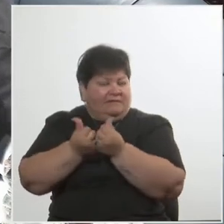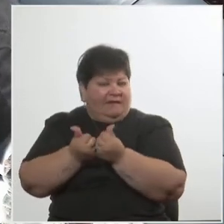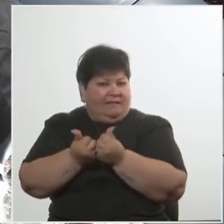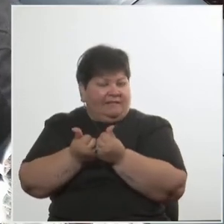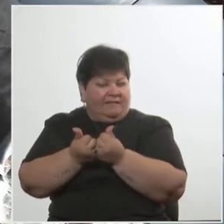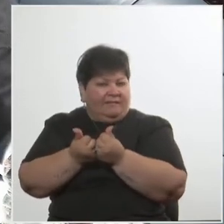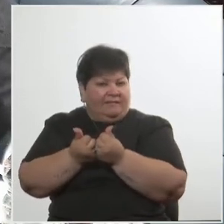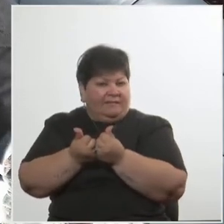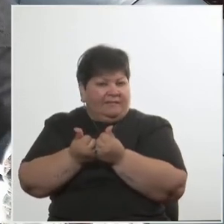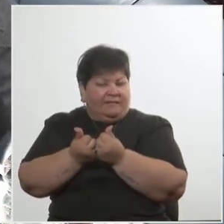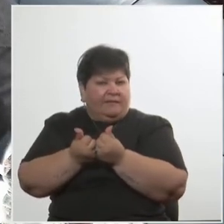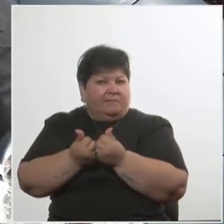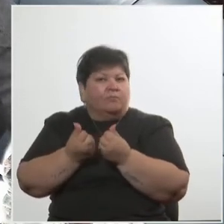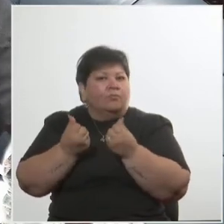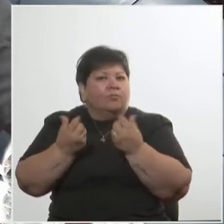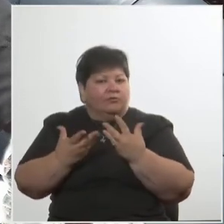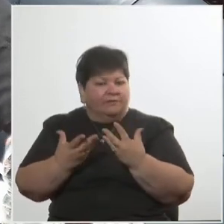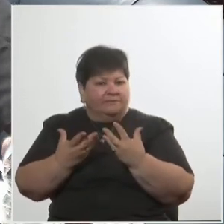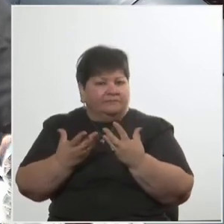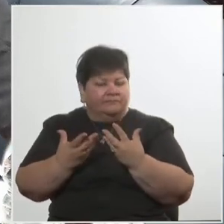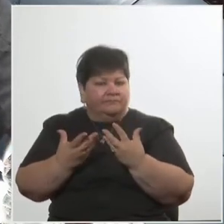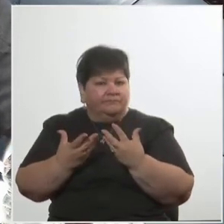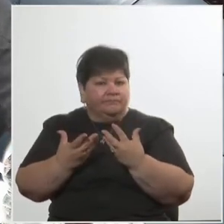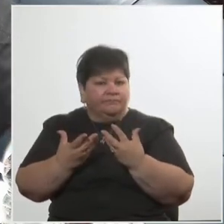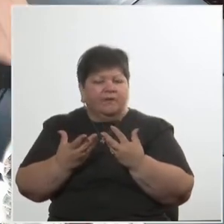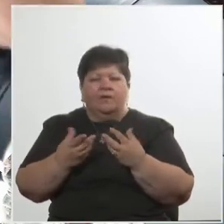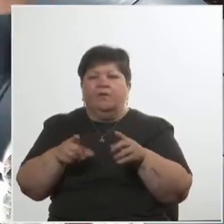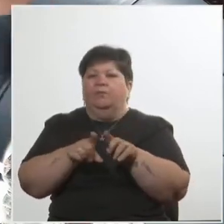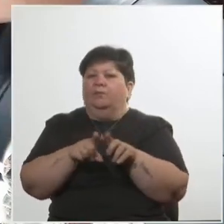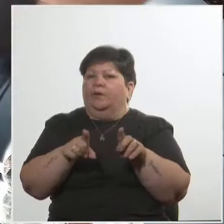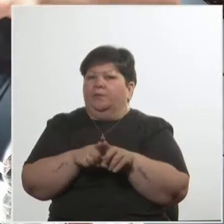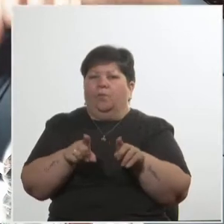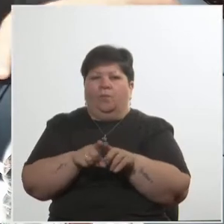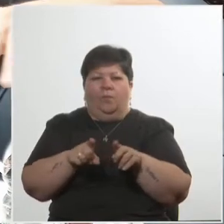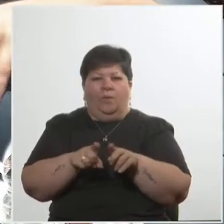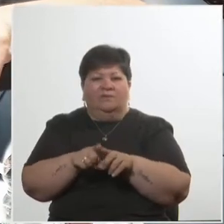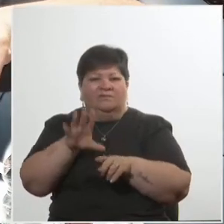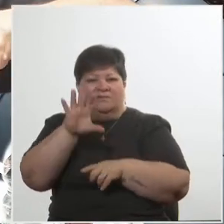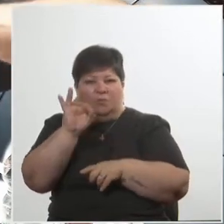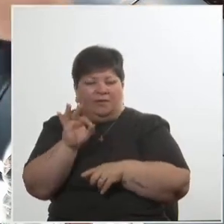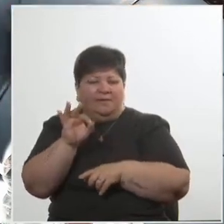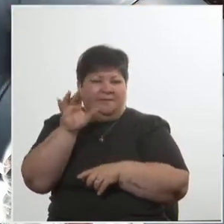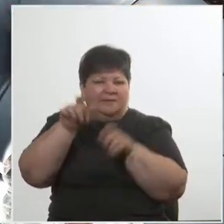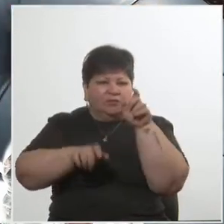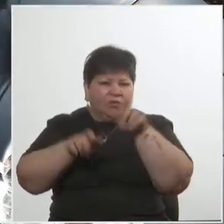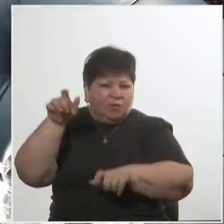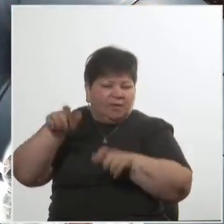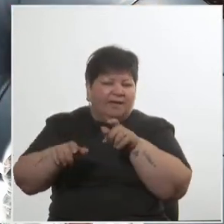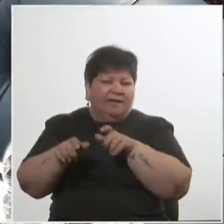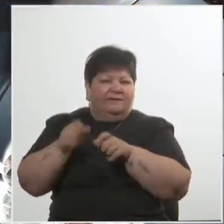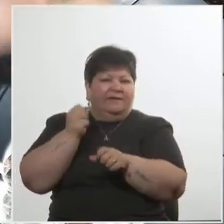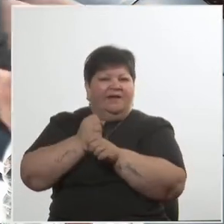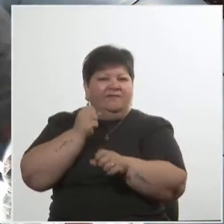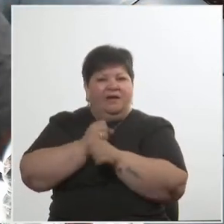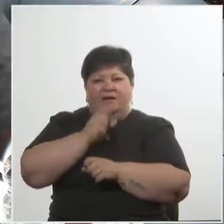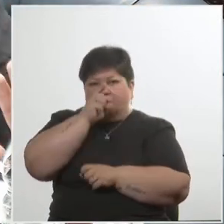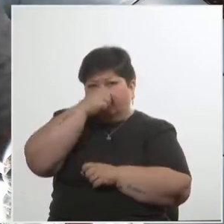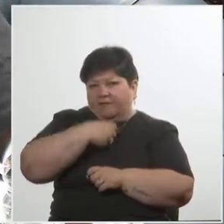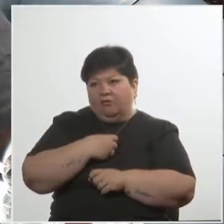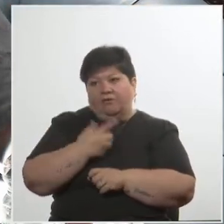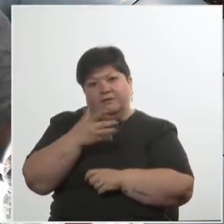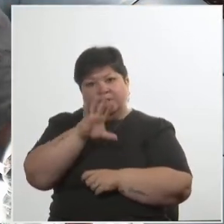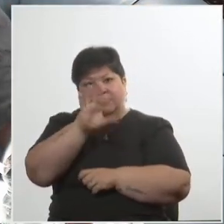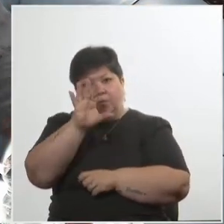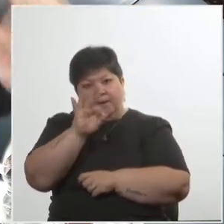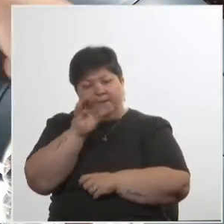producto de que no es lo mismo 50 puestos de trabajo en la capital que 50 puestos de trabajo en el